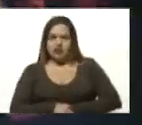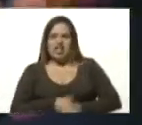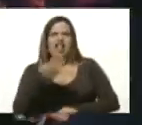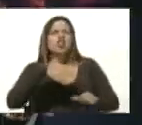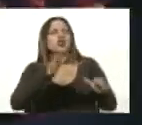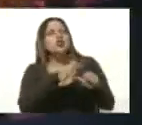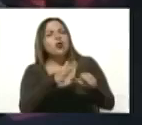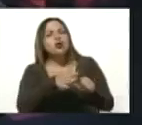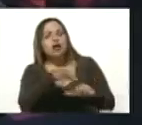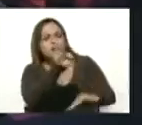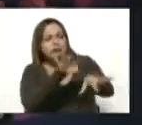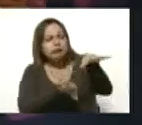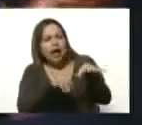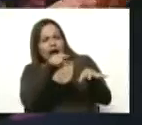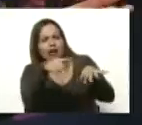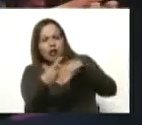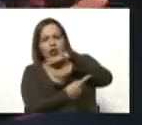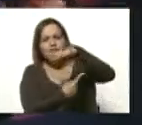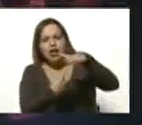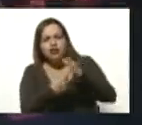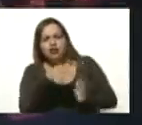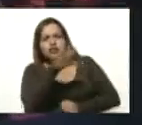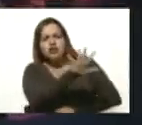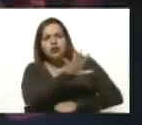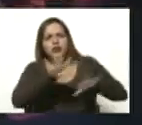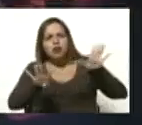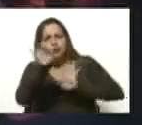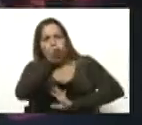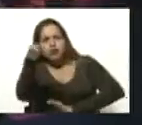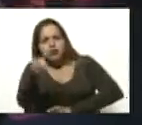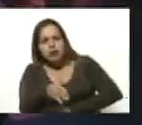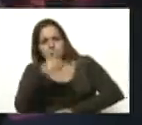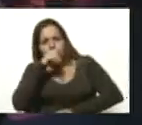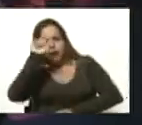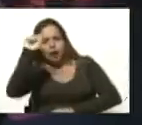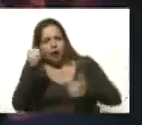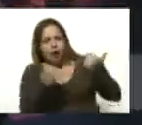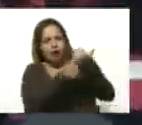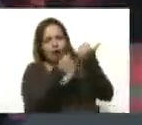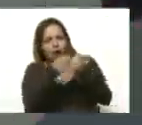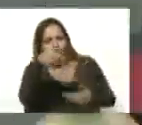dónde sale este 59%? Lo escuchamos.